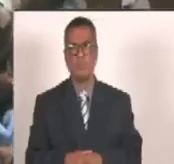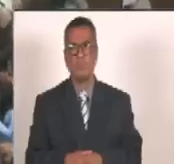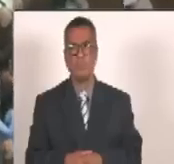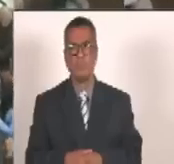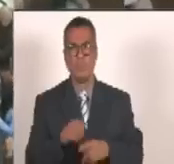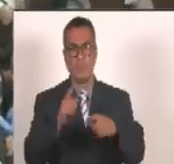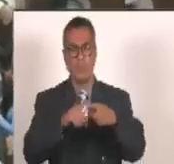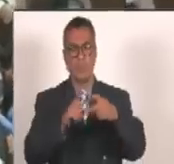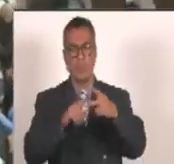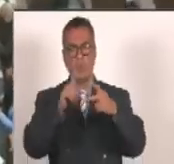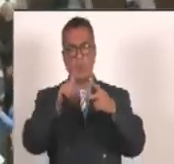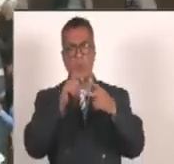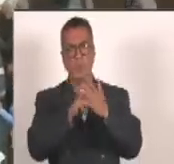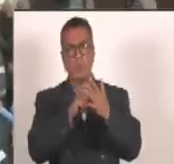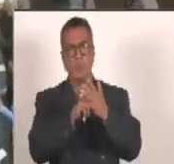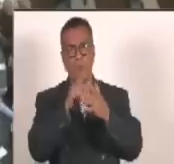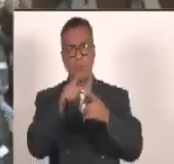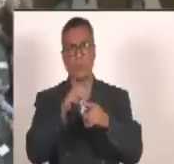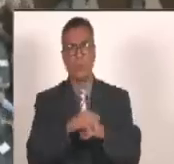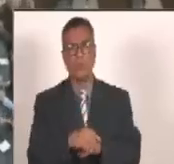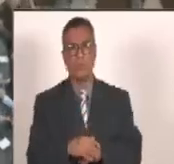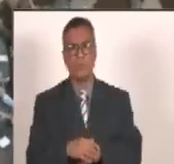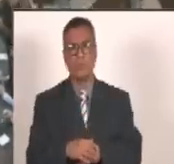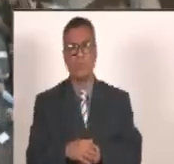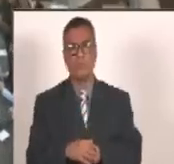Segundo punto del orden.